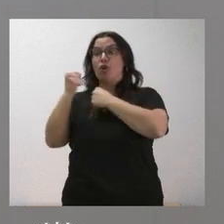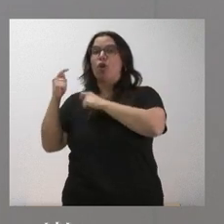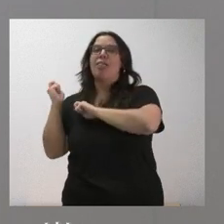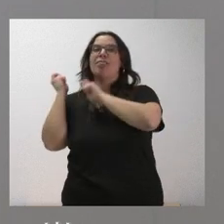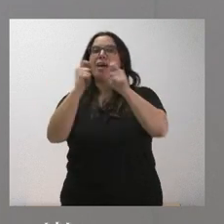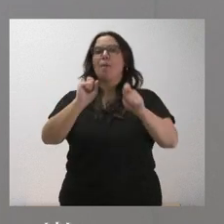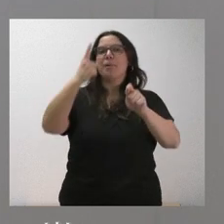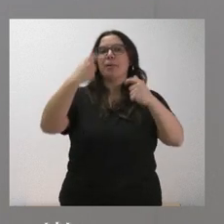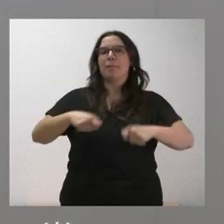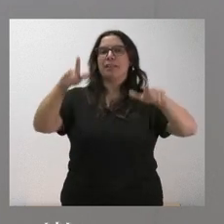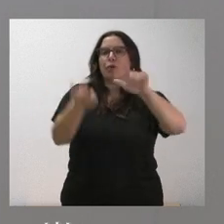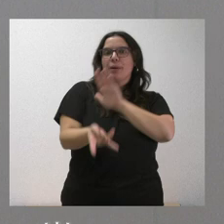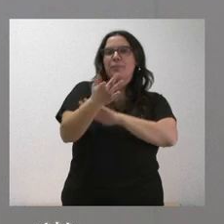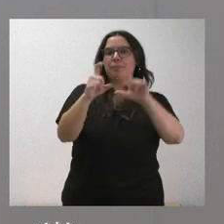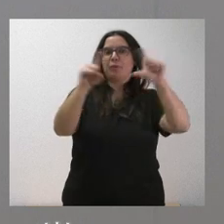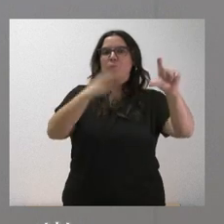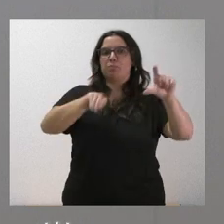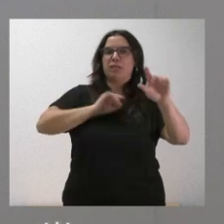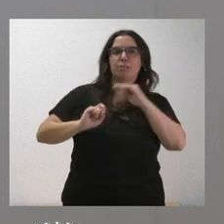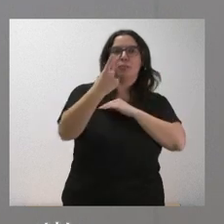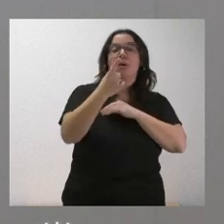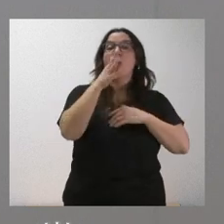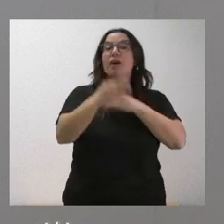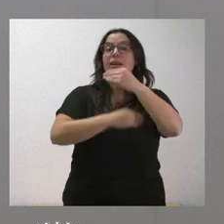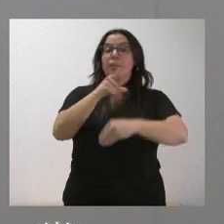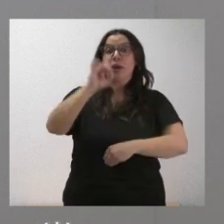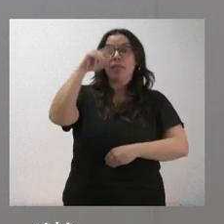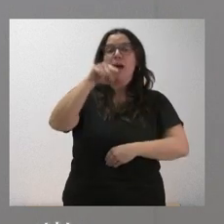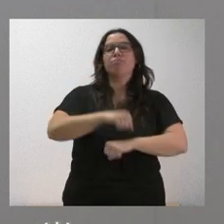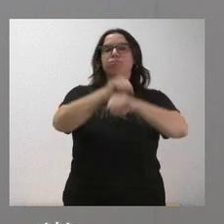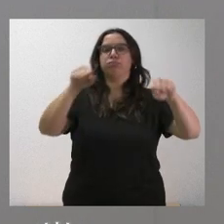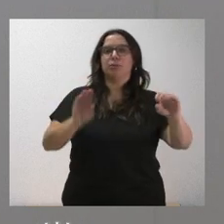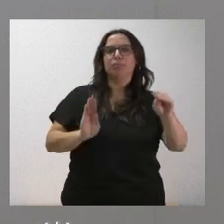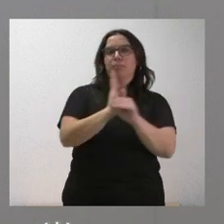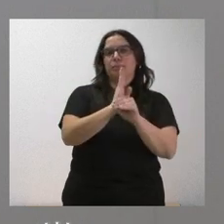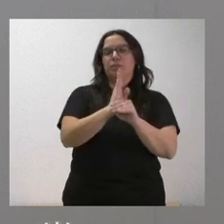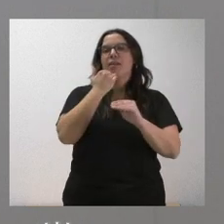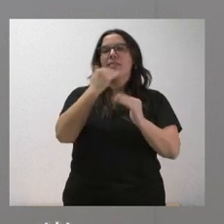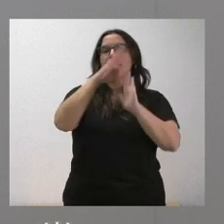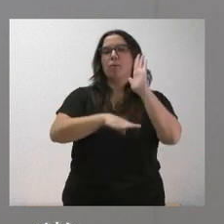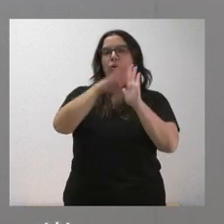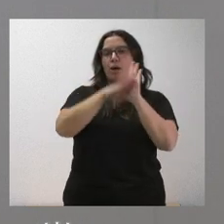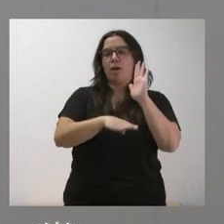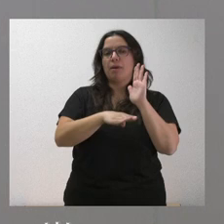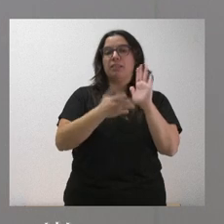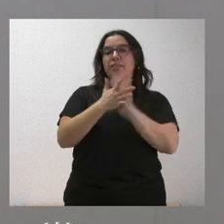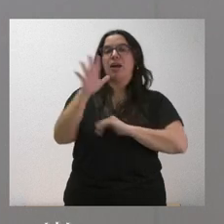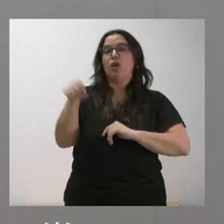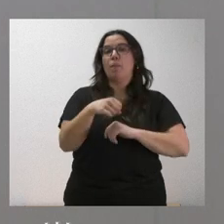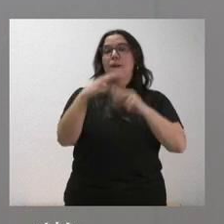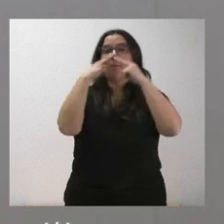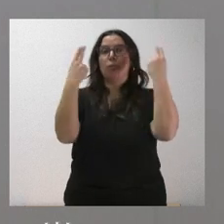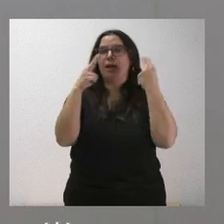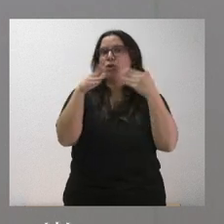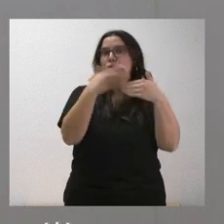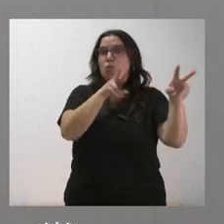plataforma de emprendimiento de España lo que hacemos ahora es reforzar esta iniciativa mediante Este programa que es compra pública innovadora que